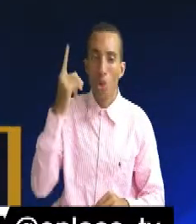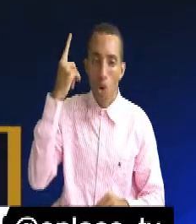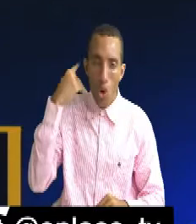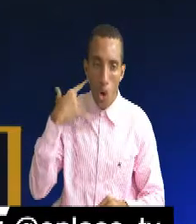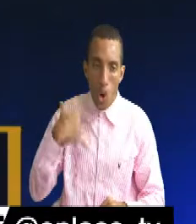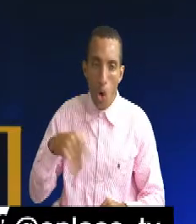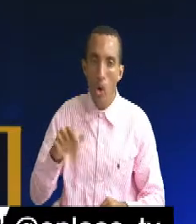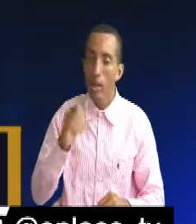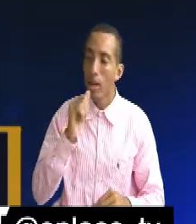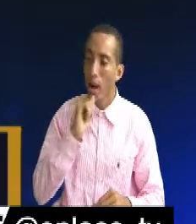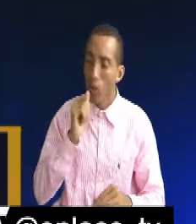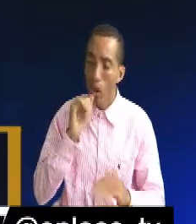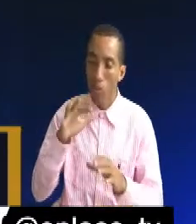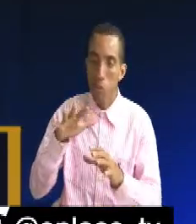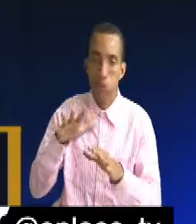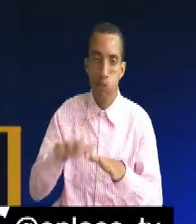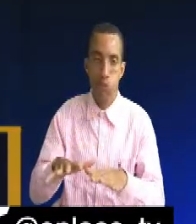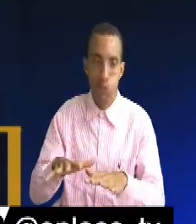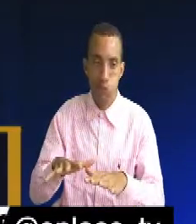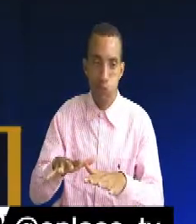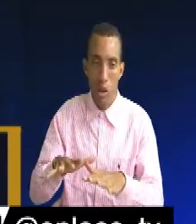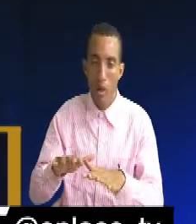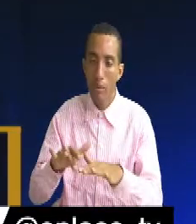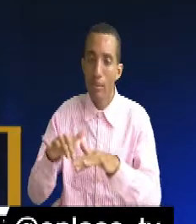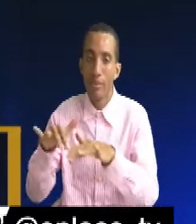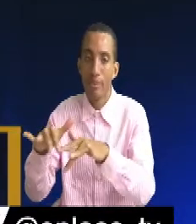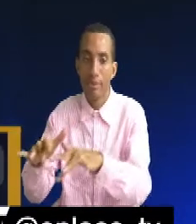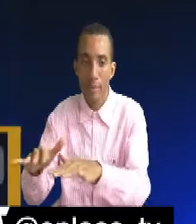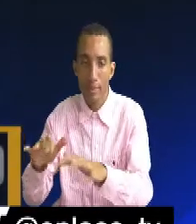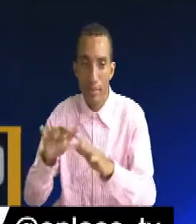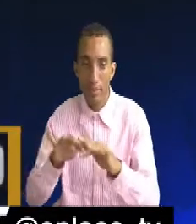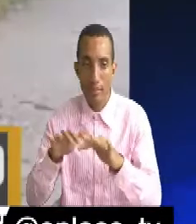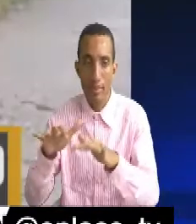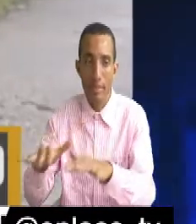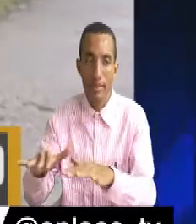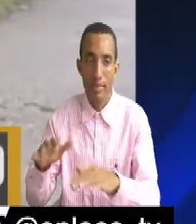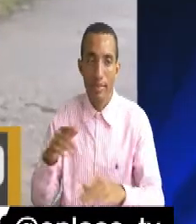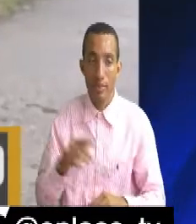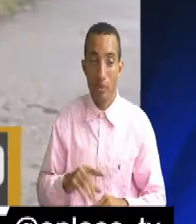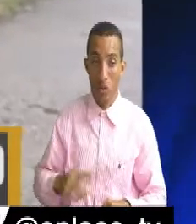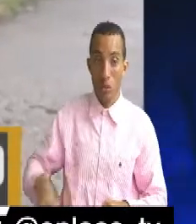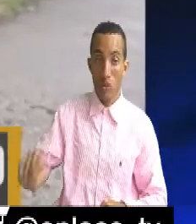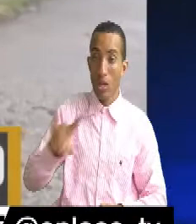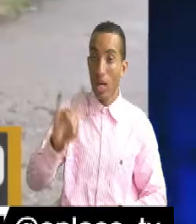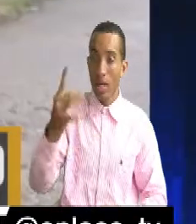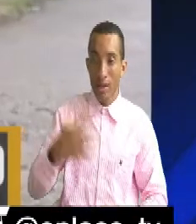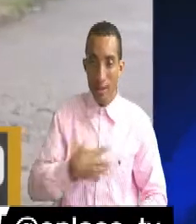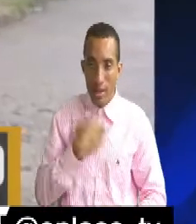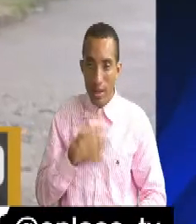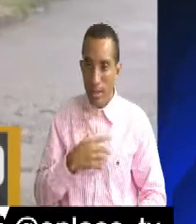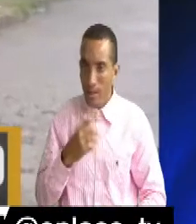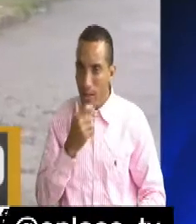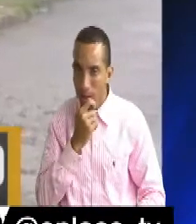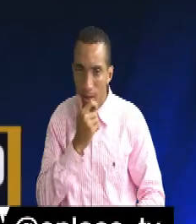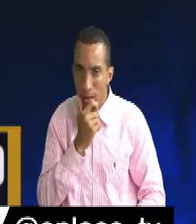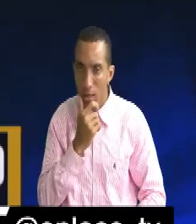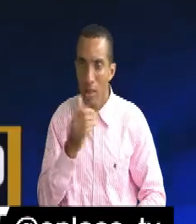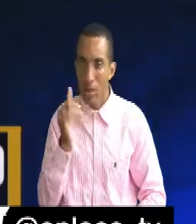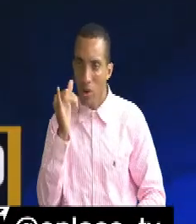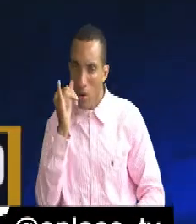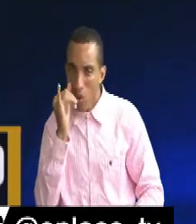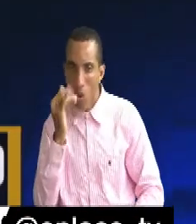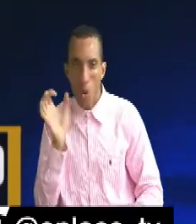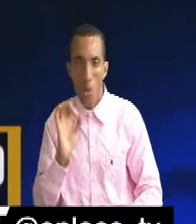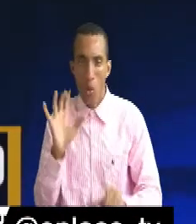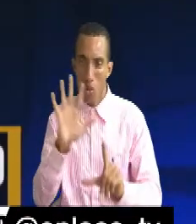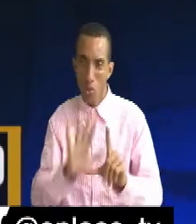Queda estancada en esta zanja ubicada en plena vía pública. Si usted tiene alguna queja o reclamo, envíe sus fotografías o